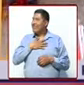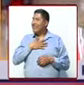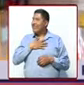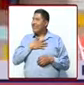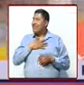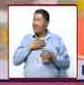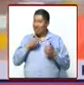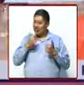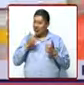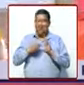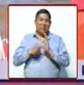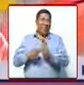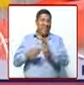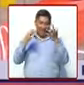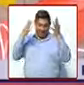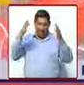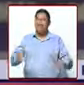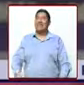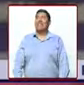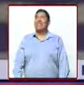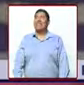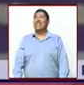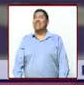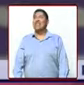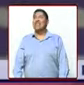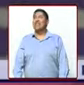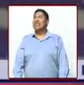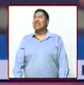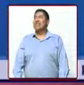habrán señales. ¡Uy!